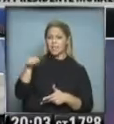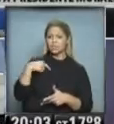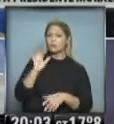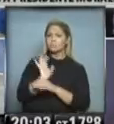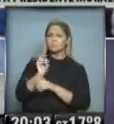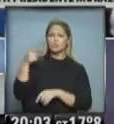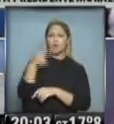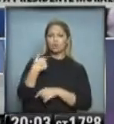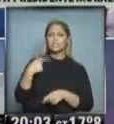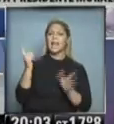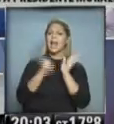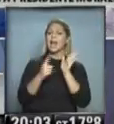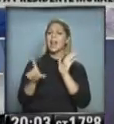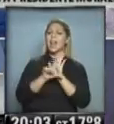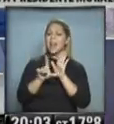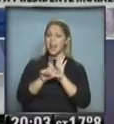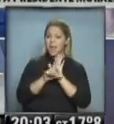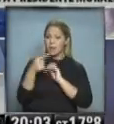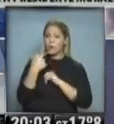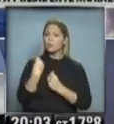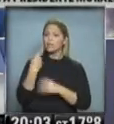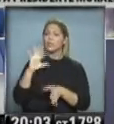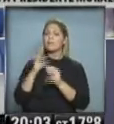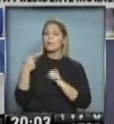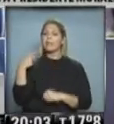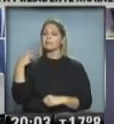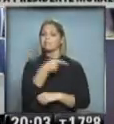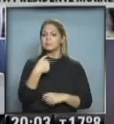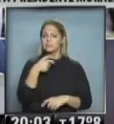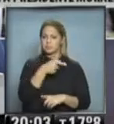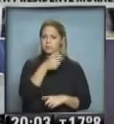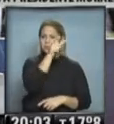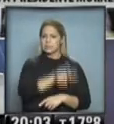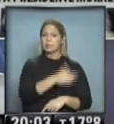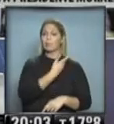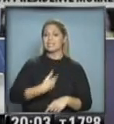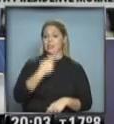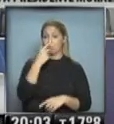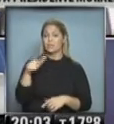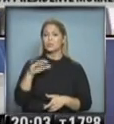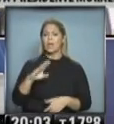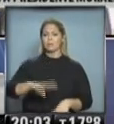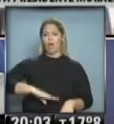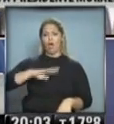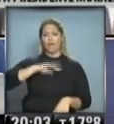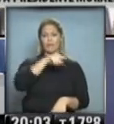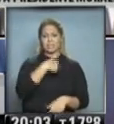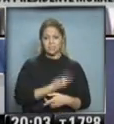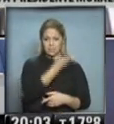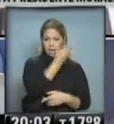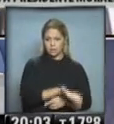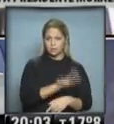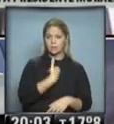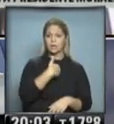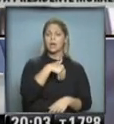pacífica entre las naciones al agredir al mandatario boliviano. Ratificó que la ofensa a Morales,